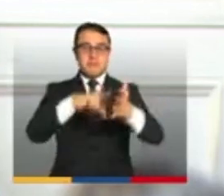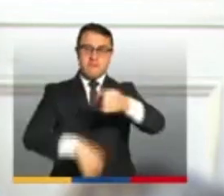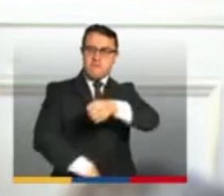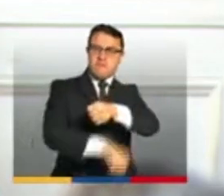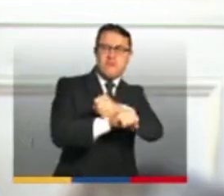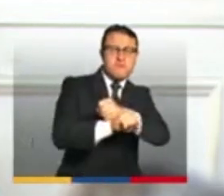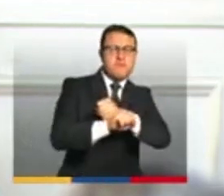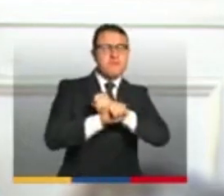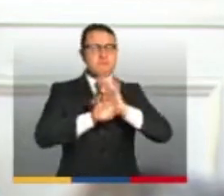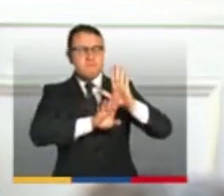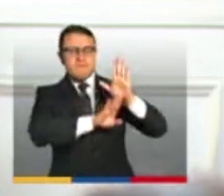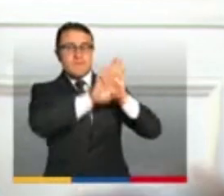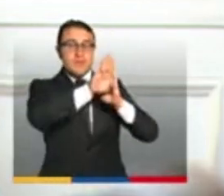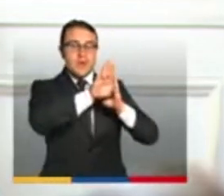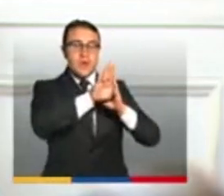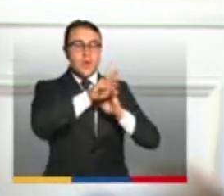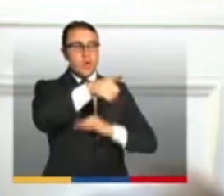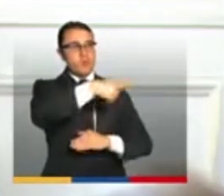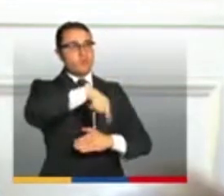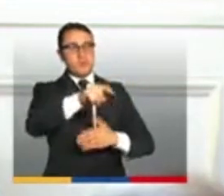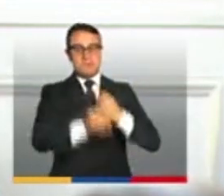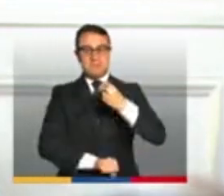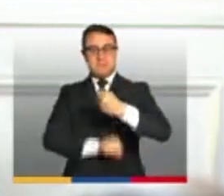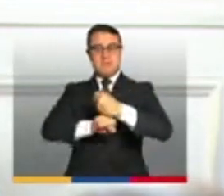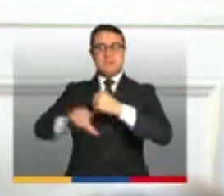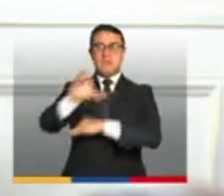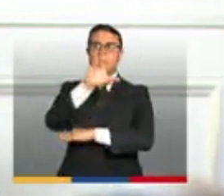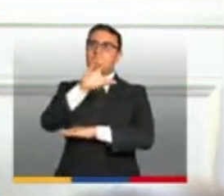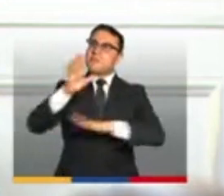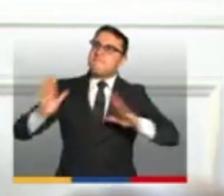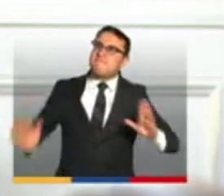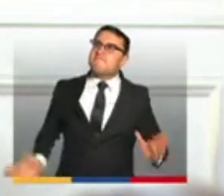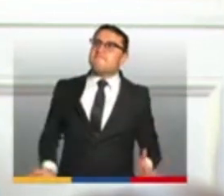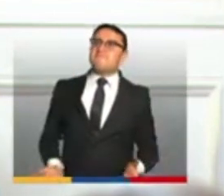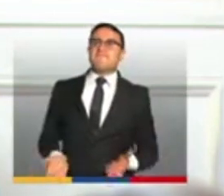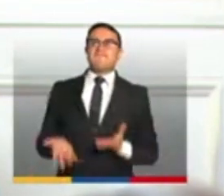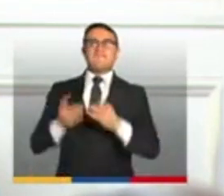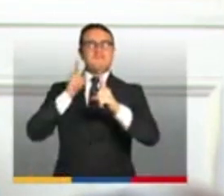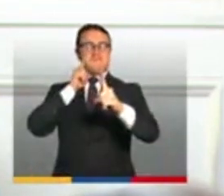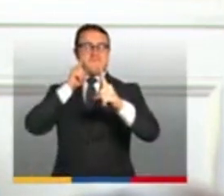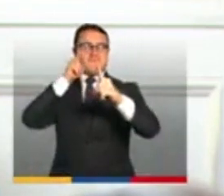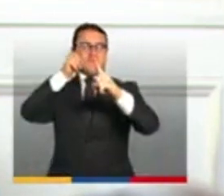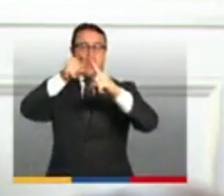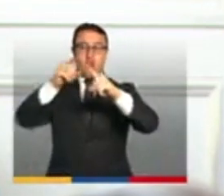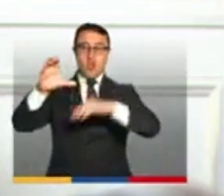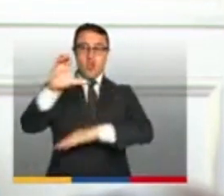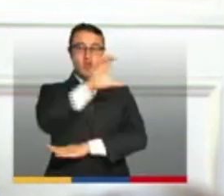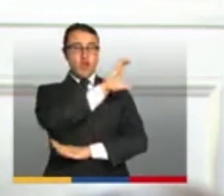su granito de arena que es grande para hacer de Colombia una potencia